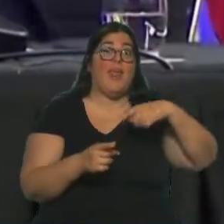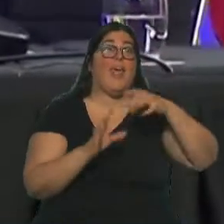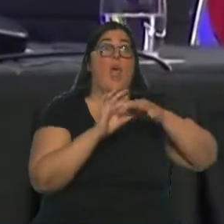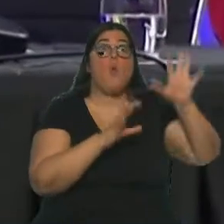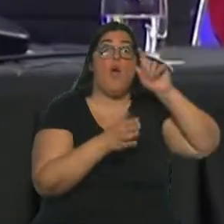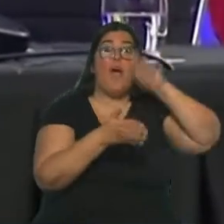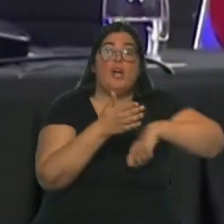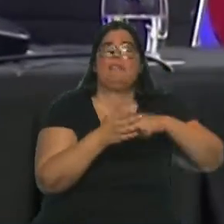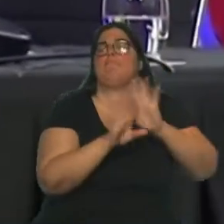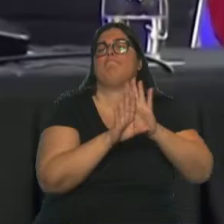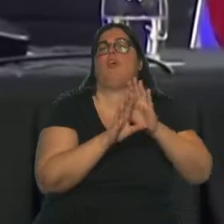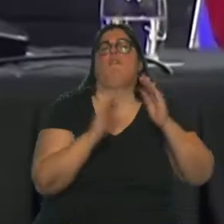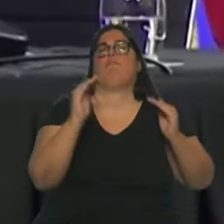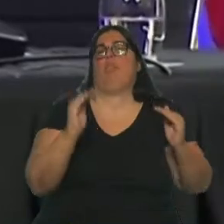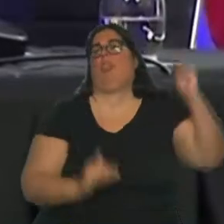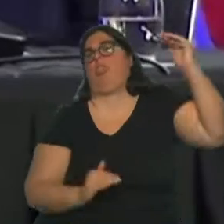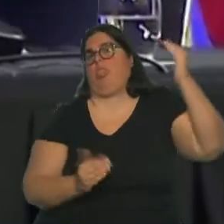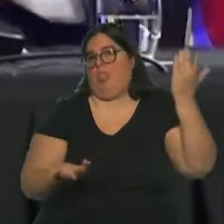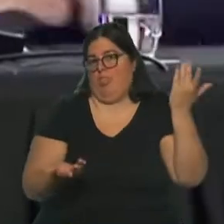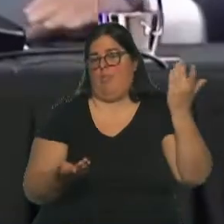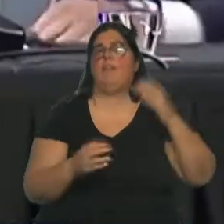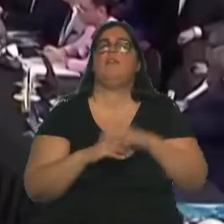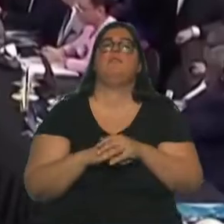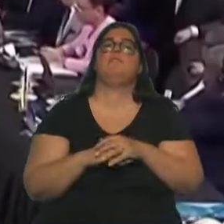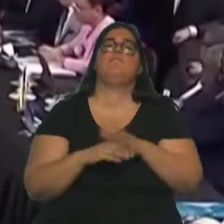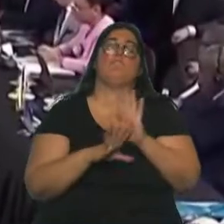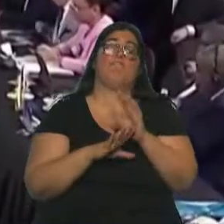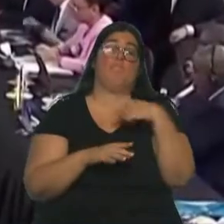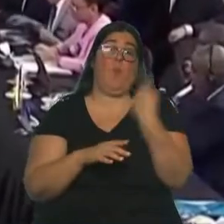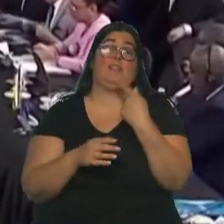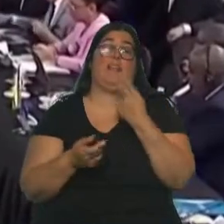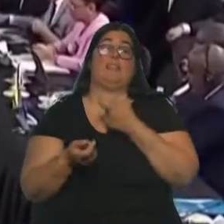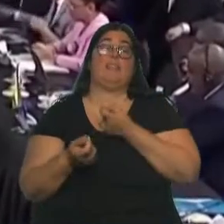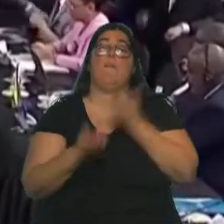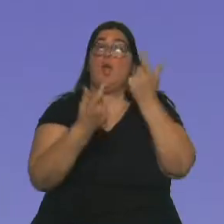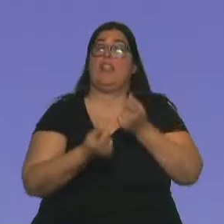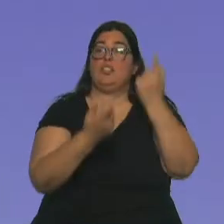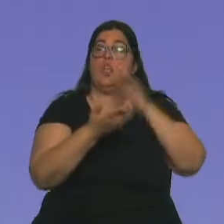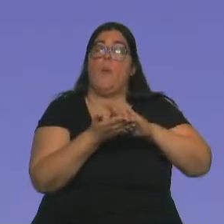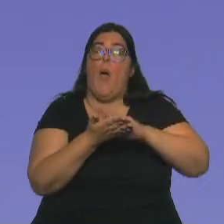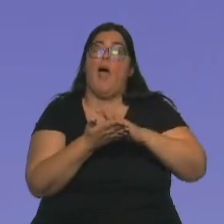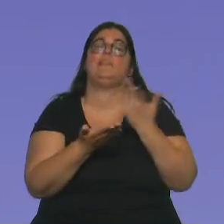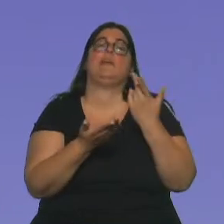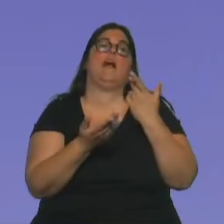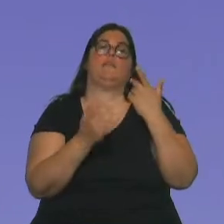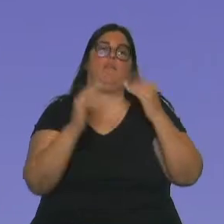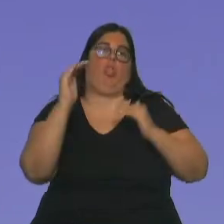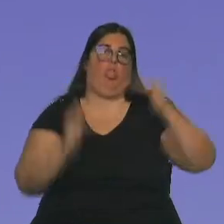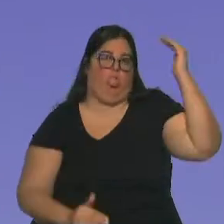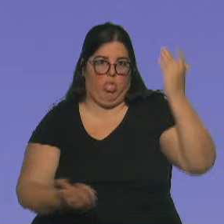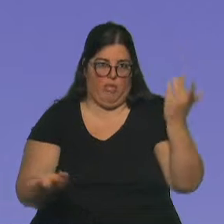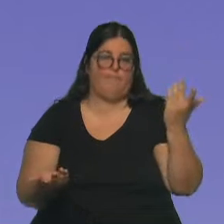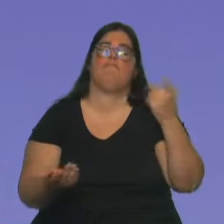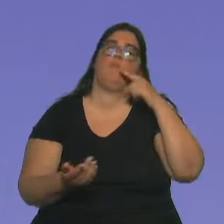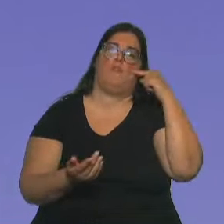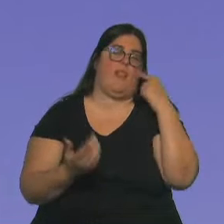económicas entre ambos bloques y pondría en riesgo las exportaciones primarias y manufactureras. Las malas perspectivas hicieron que